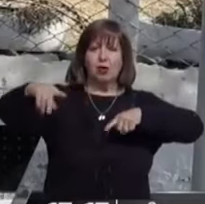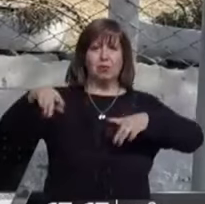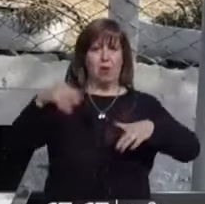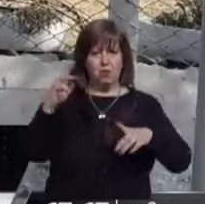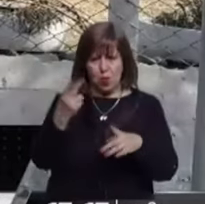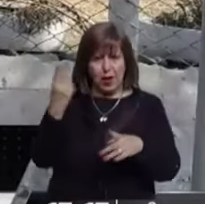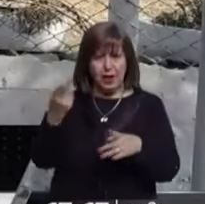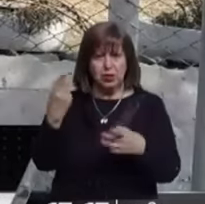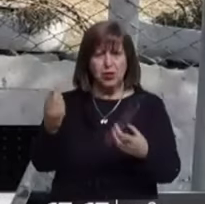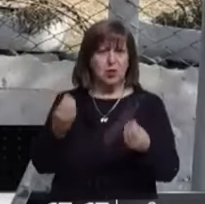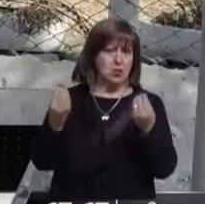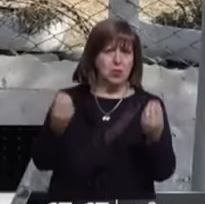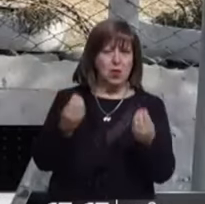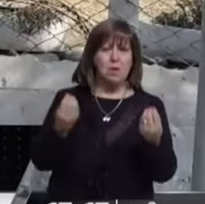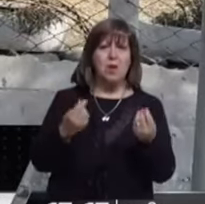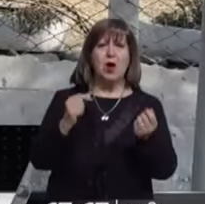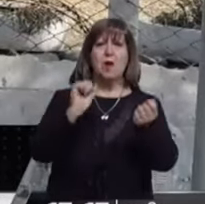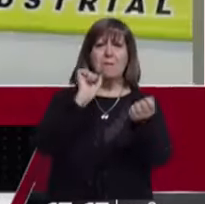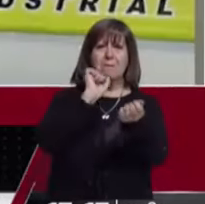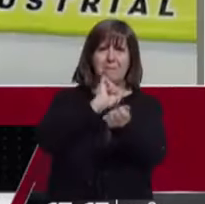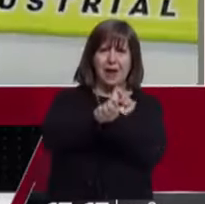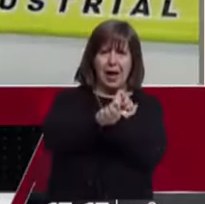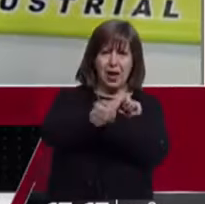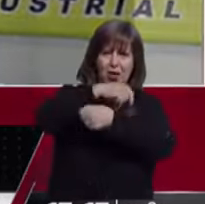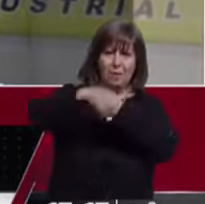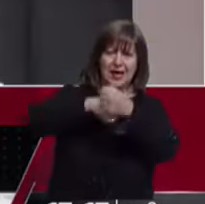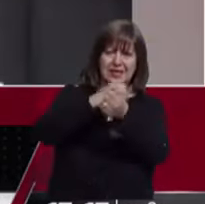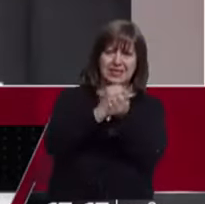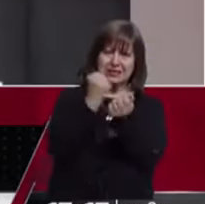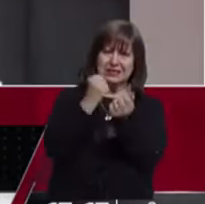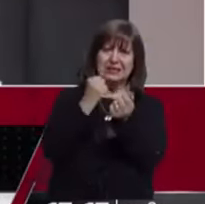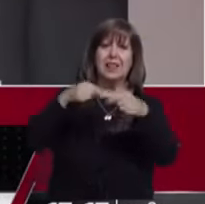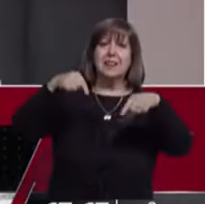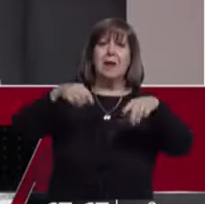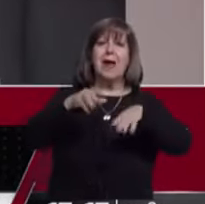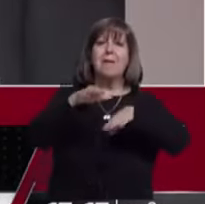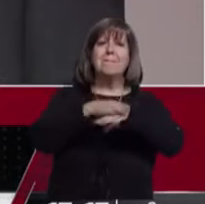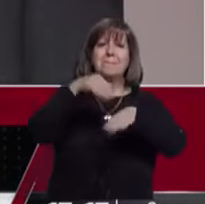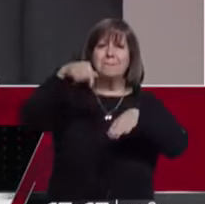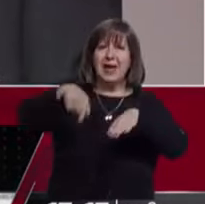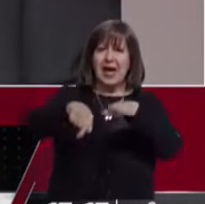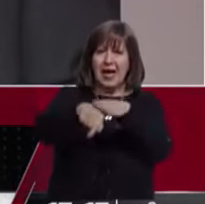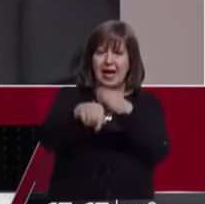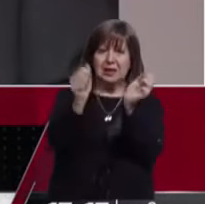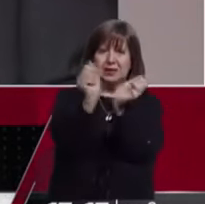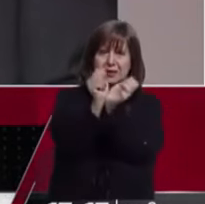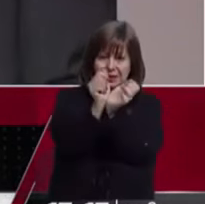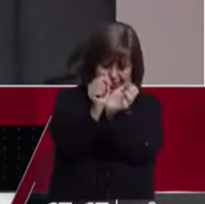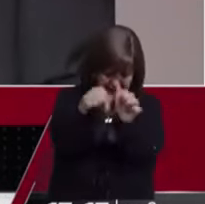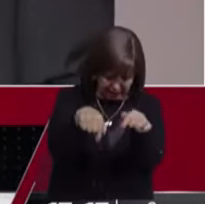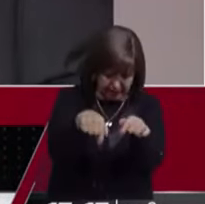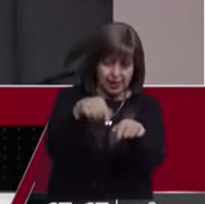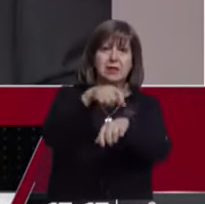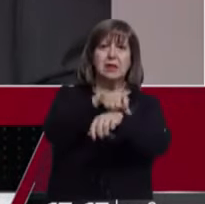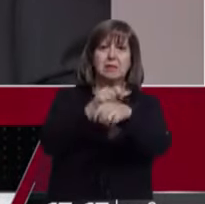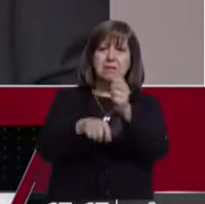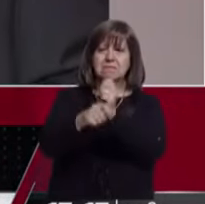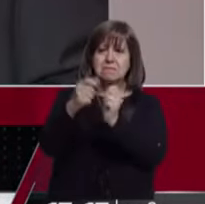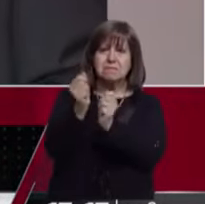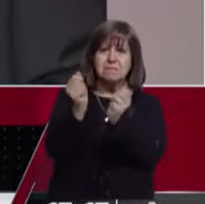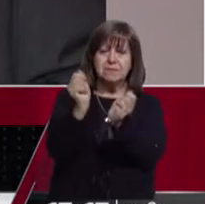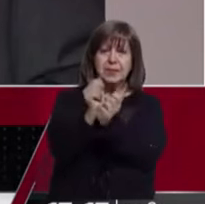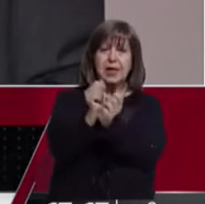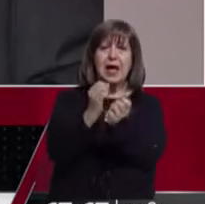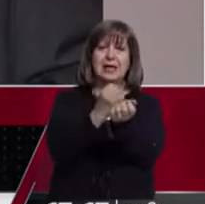departamento Luján de Cuyo. Tenía precintos en sus manos y en sus pies. No había indicios de la participación de terceros. Los